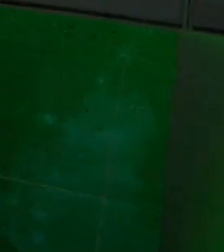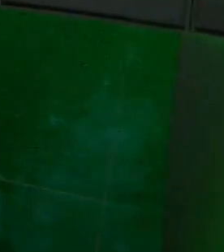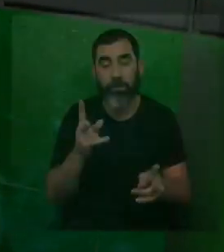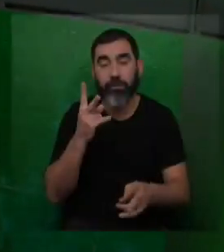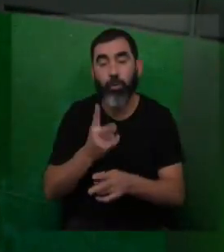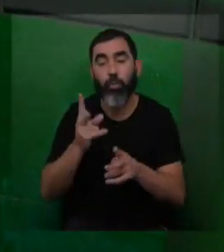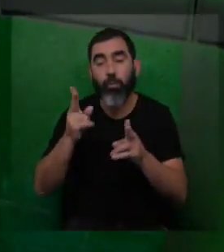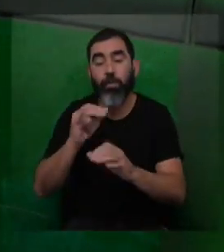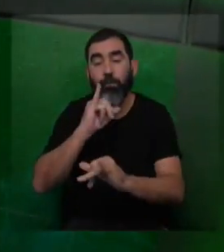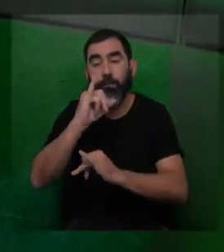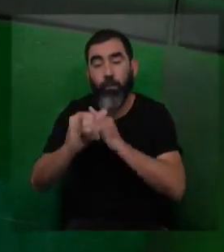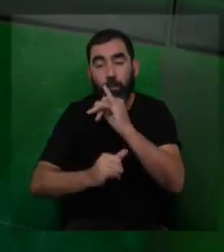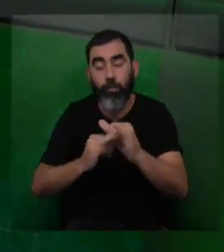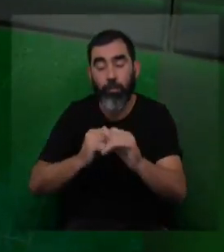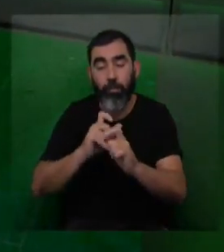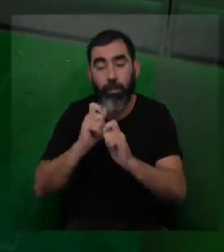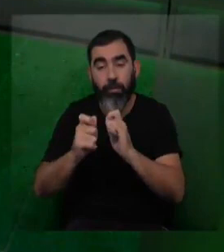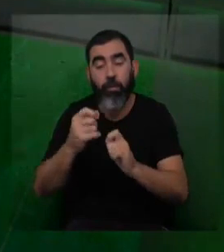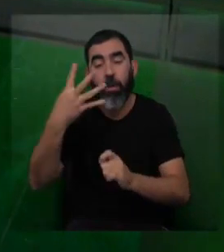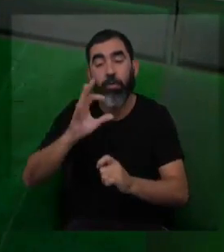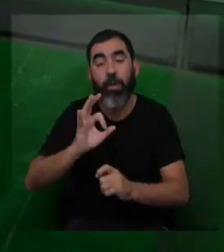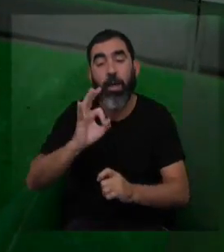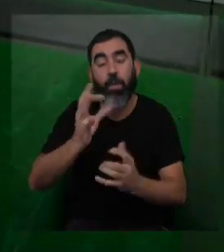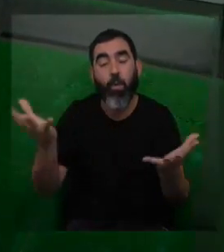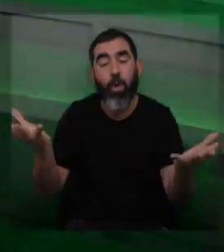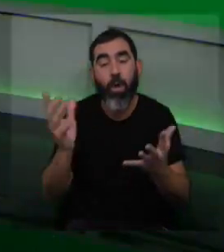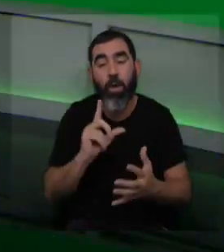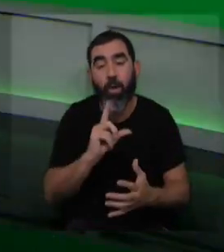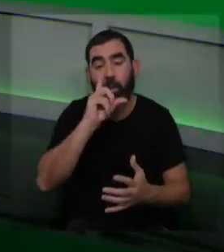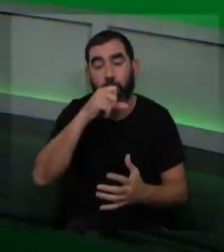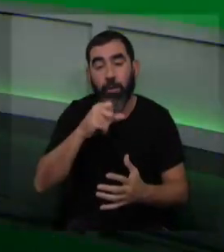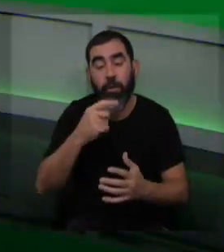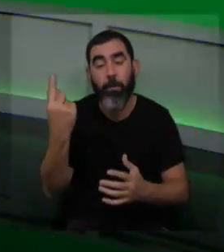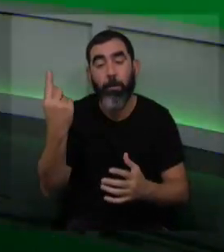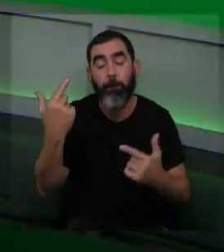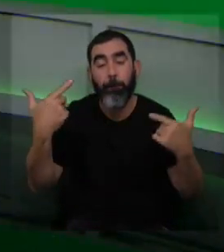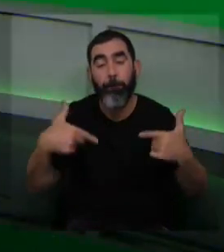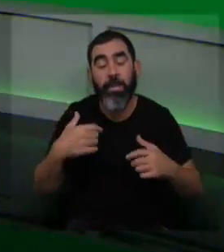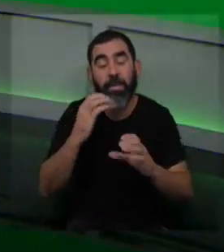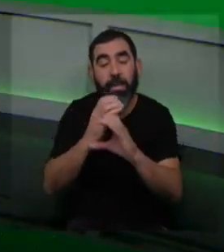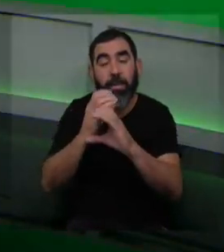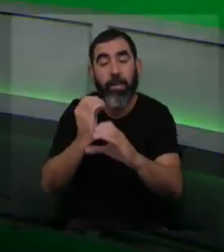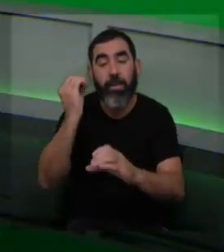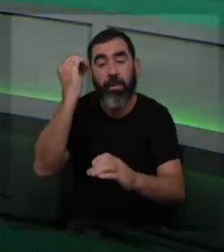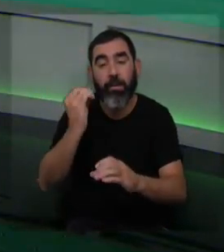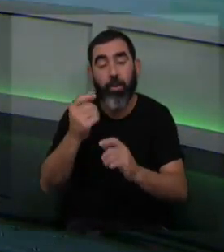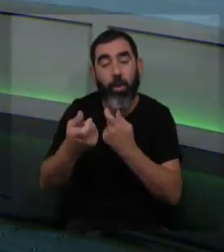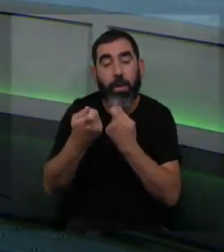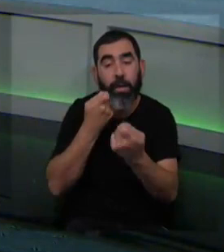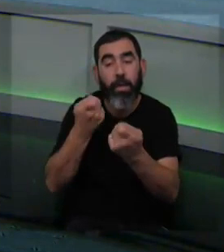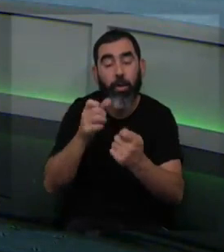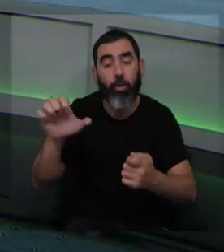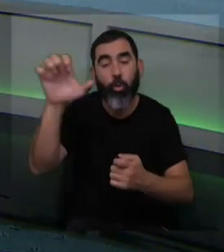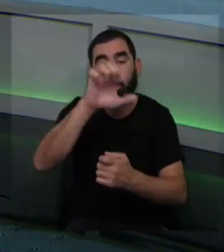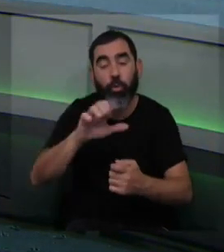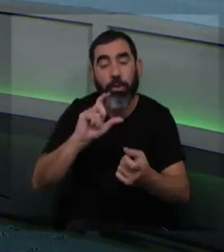Bloque de MBD Noticias, continuamos con información con 14 grados hasta ahora aquí en Montevideo. El Ministerio de Transporte está llevando adelante negociaciones con la